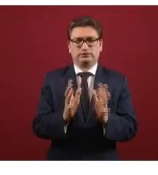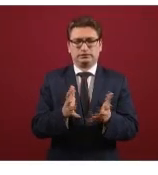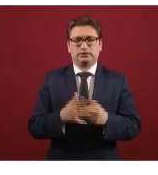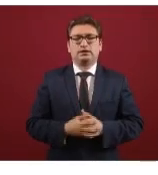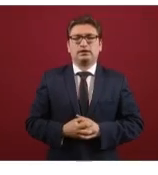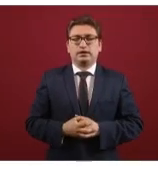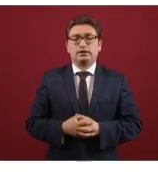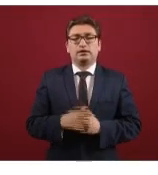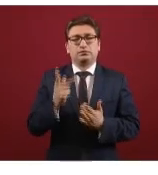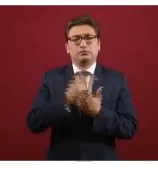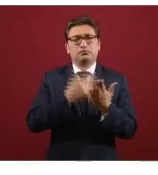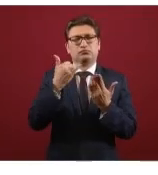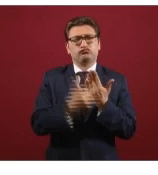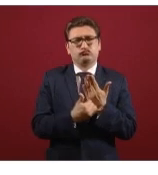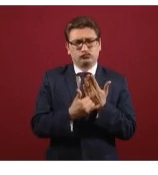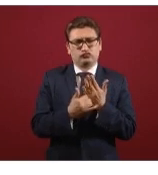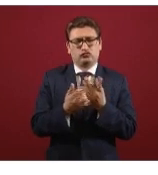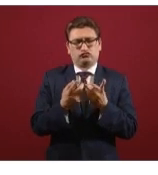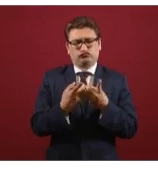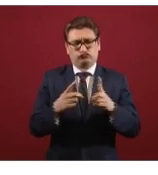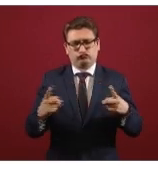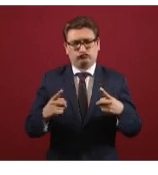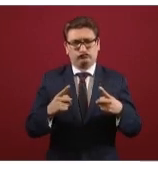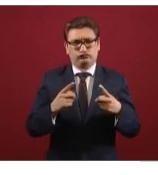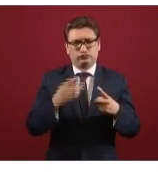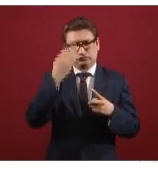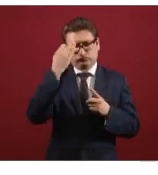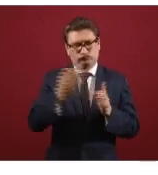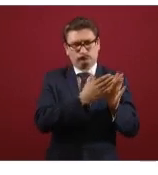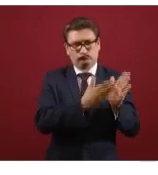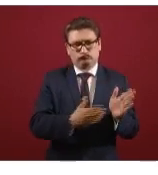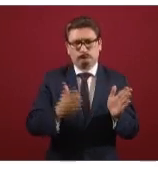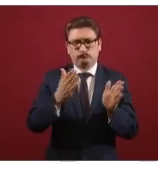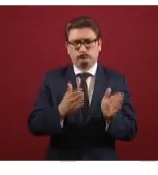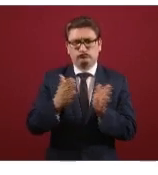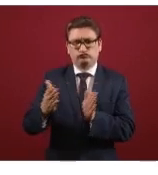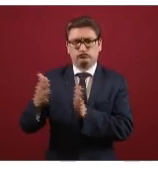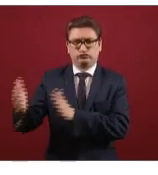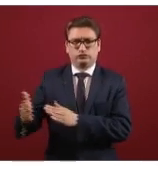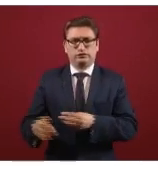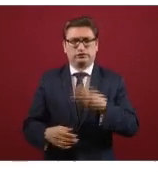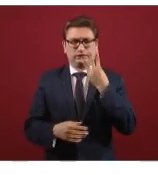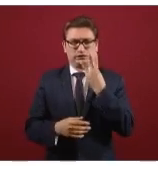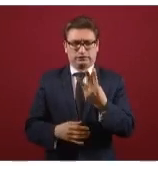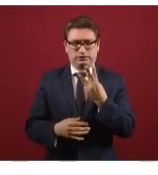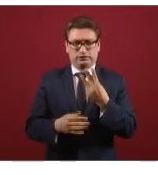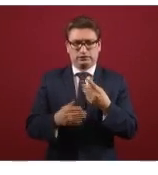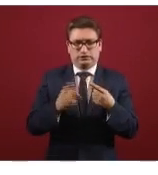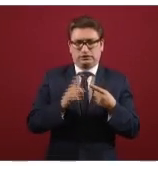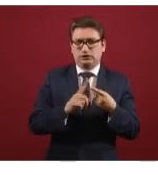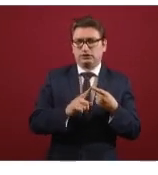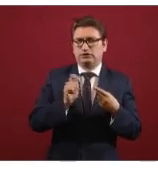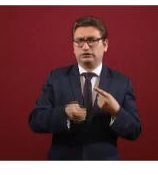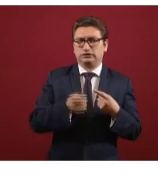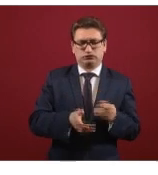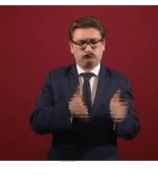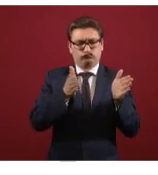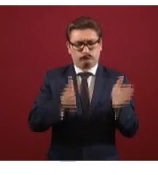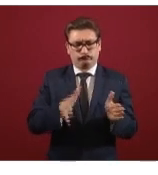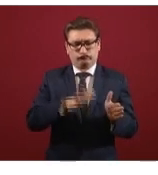se está desarrollando en tres etapas y estamos actualmente con la preparación del sitio